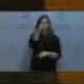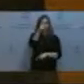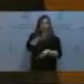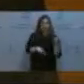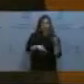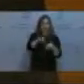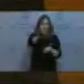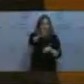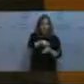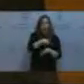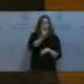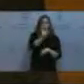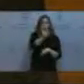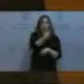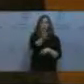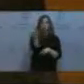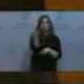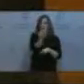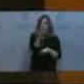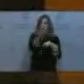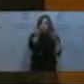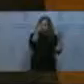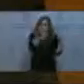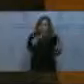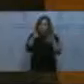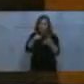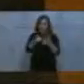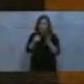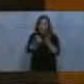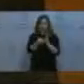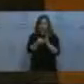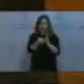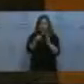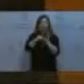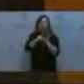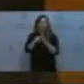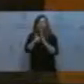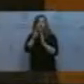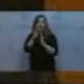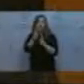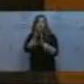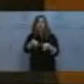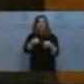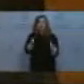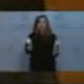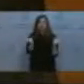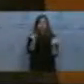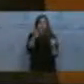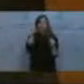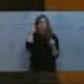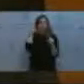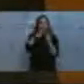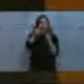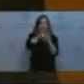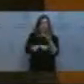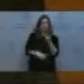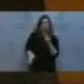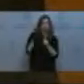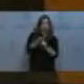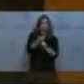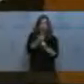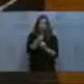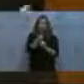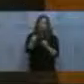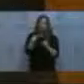hoy diga. Ustedes no han planificado un plan de residuos para lograr unos objetivos, sino que